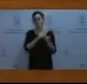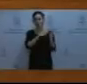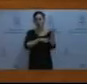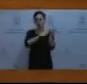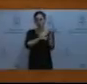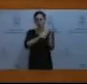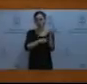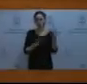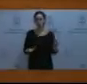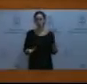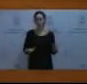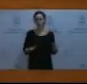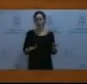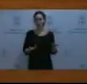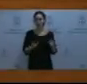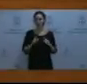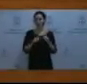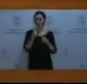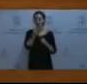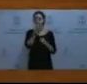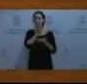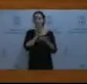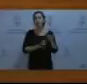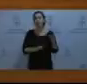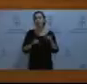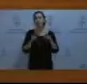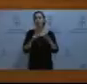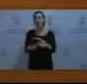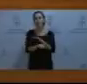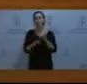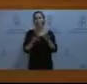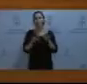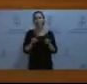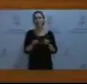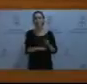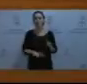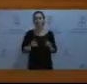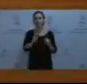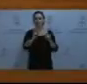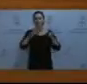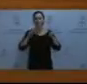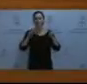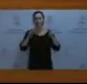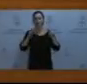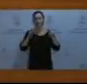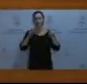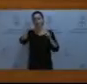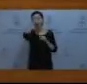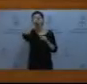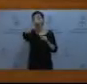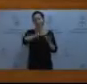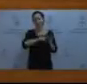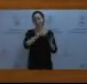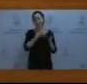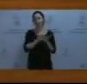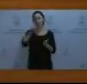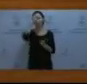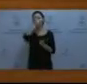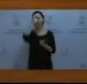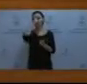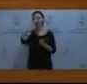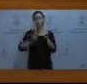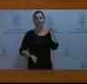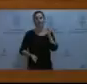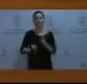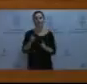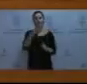un informe sobre la gestión del suelo desde el punto de vista del interés científico, de idoneidad técnica y científica de los directores. Después